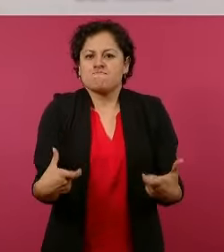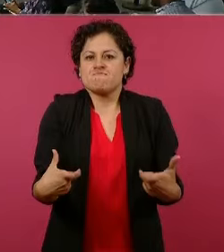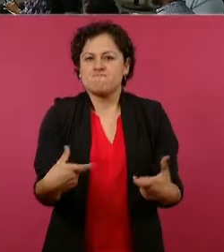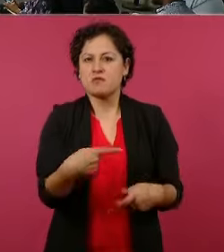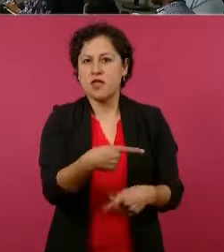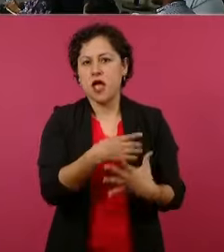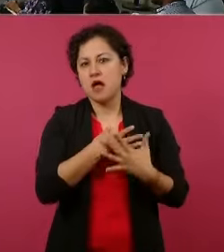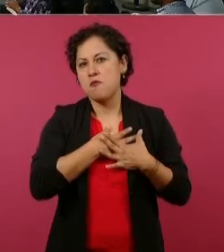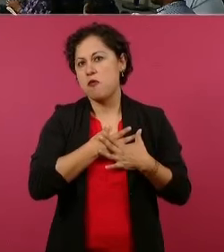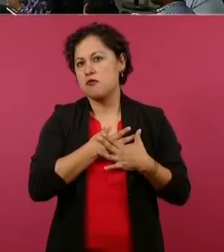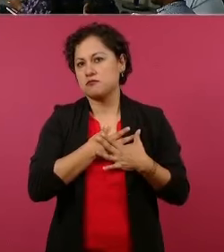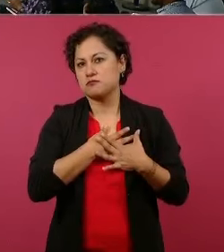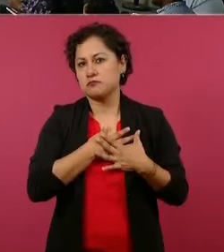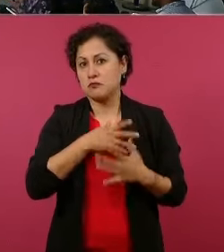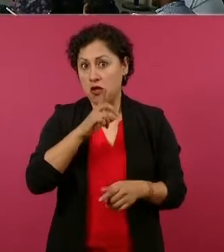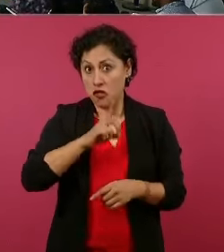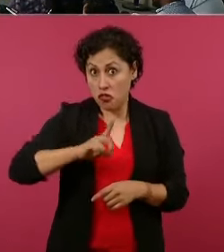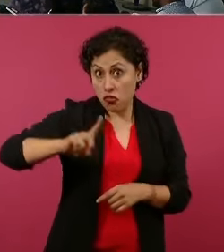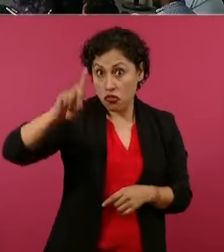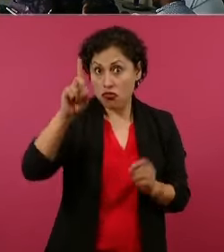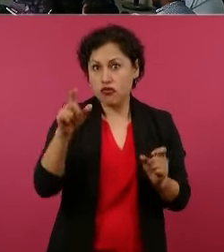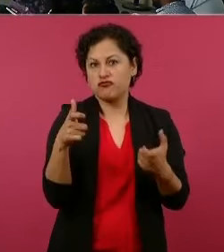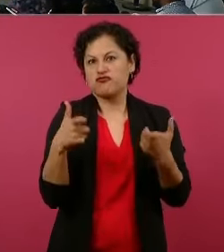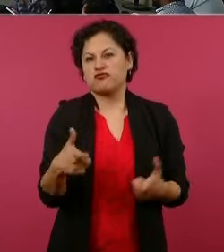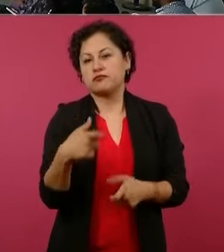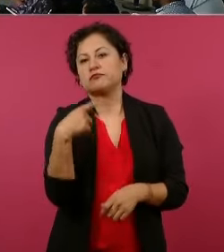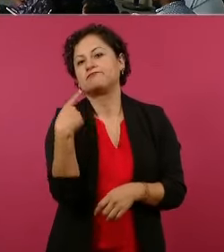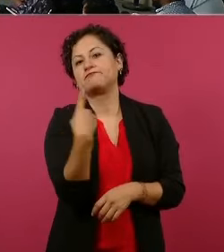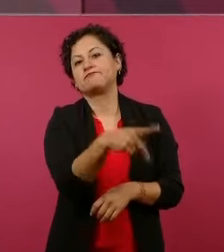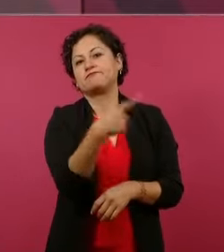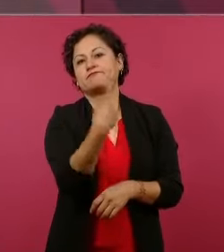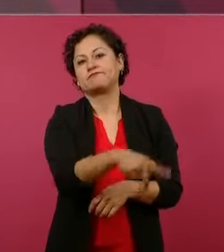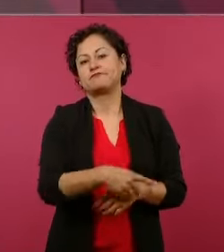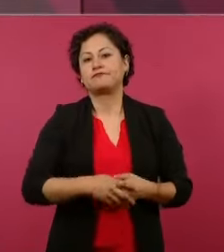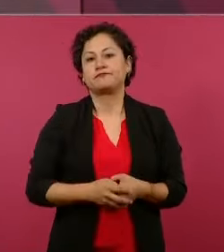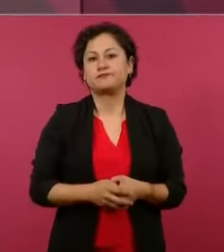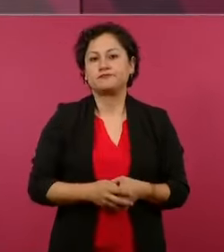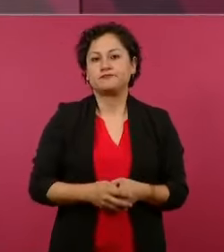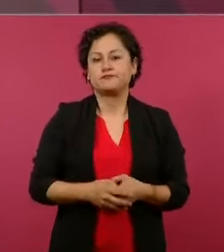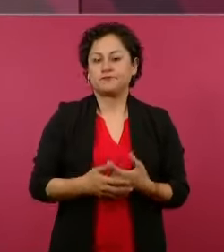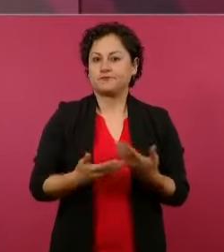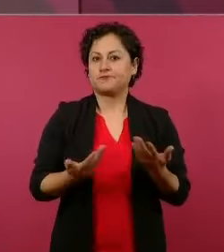Ese es su Dios hablando